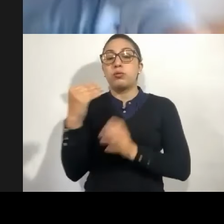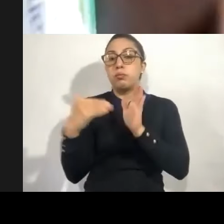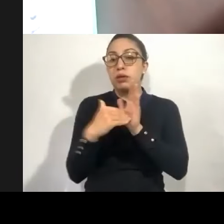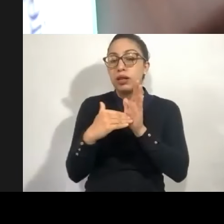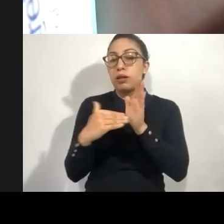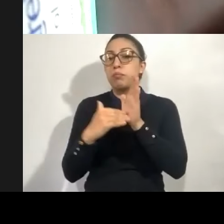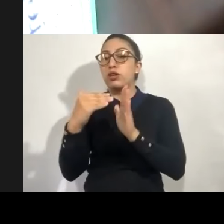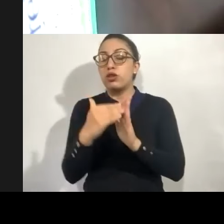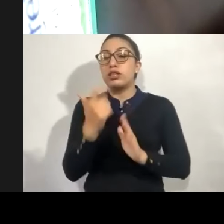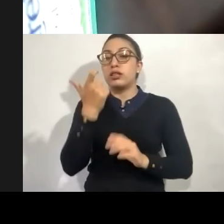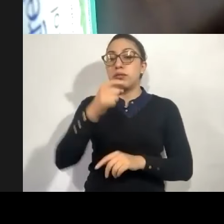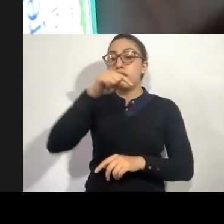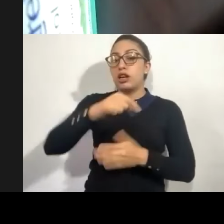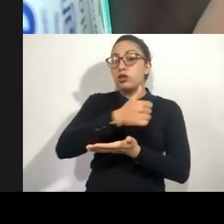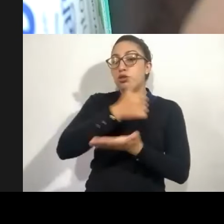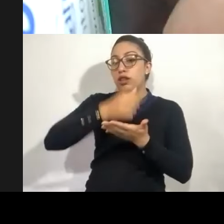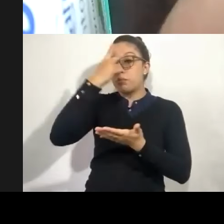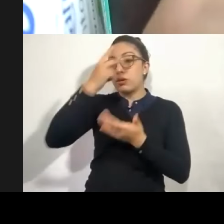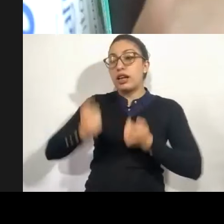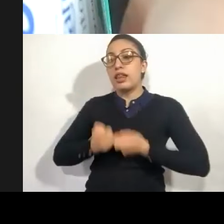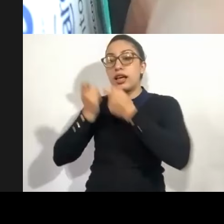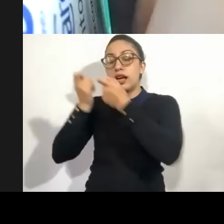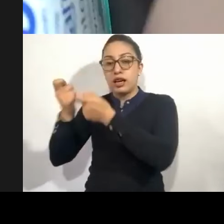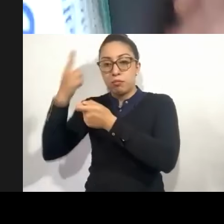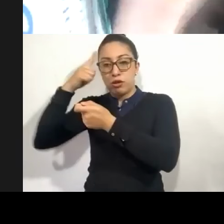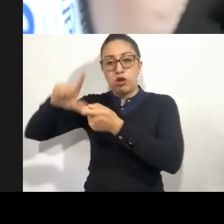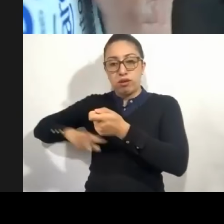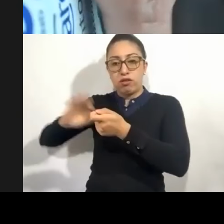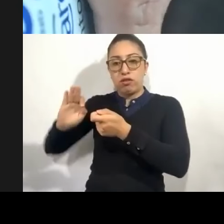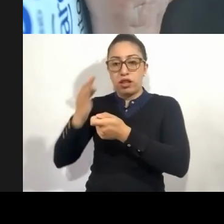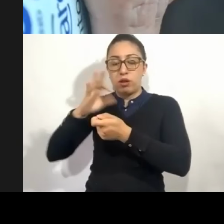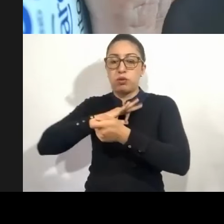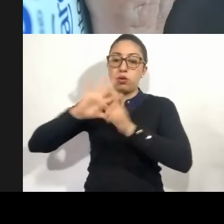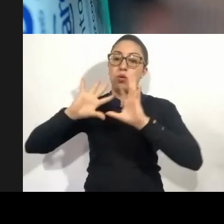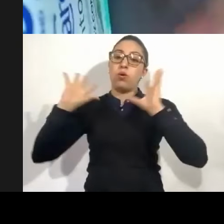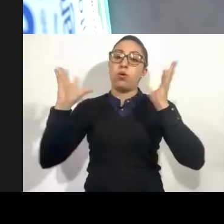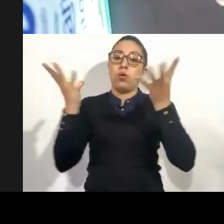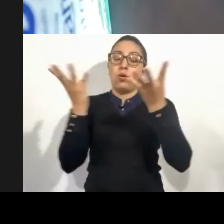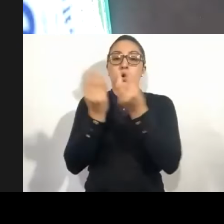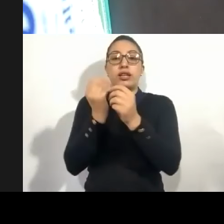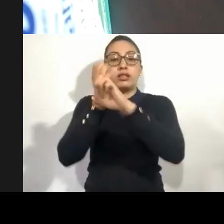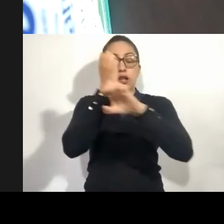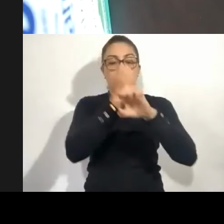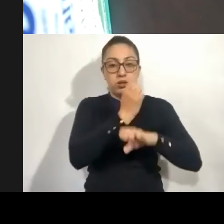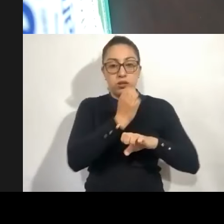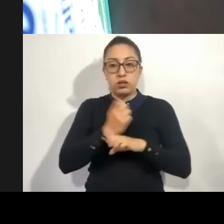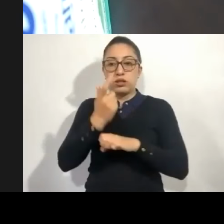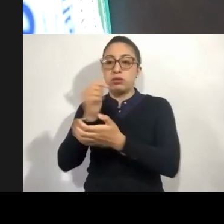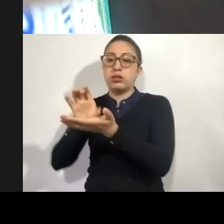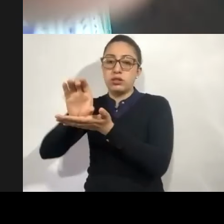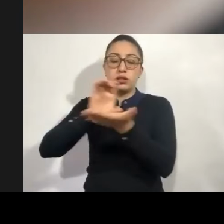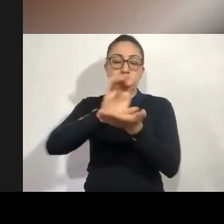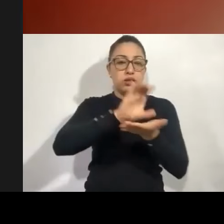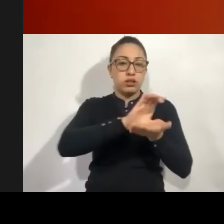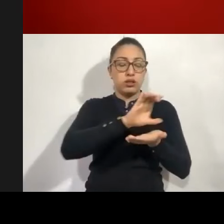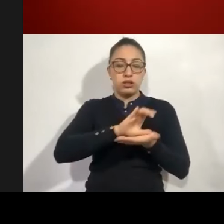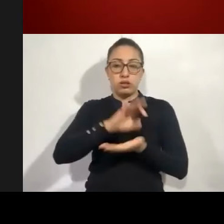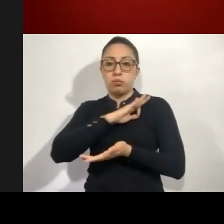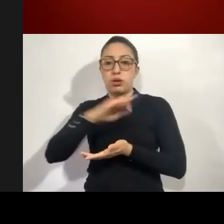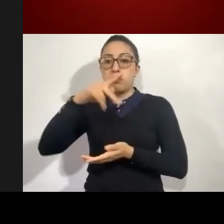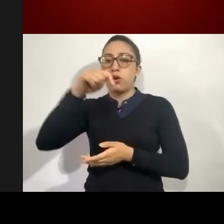capital se restringe. A mí me parece una coincidencia preocupante. No está subsidiando